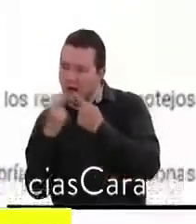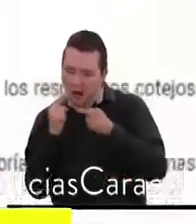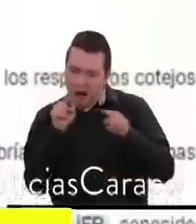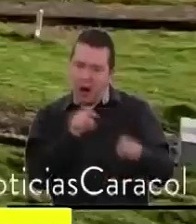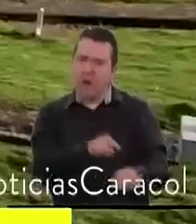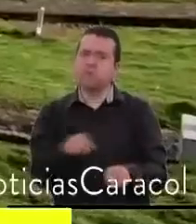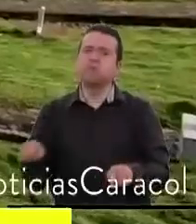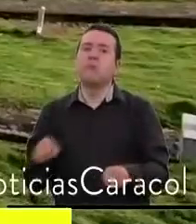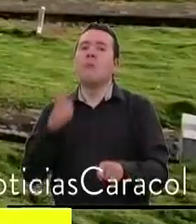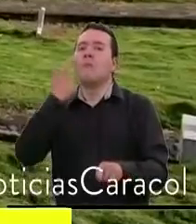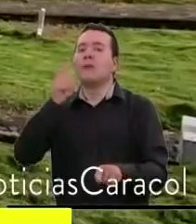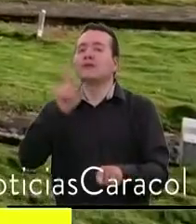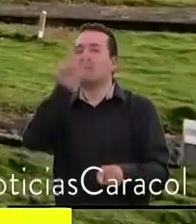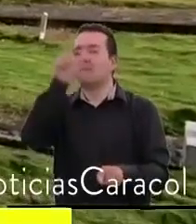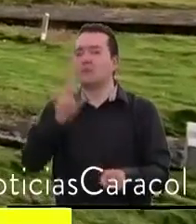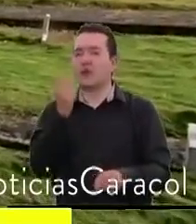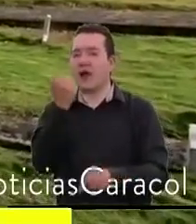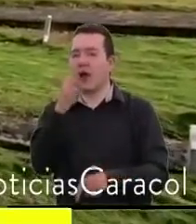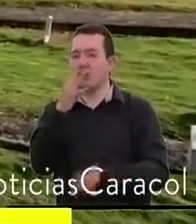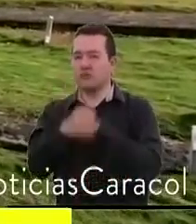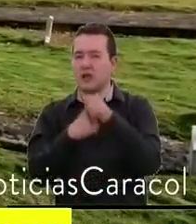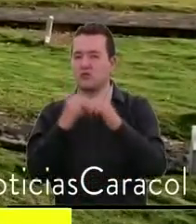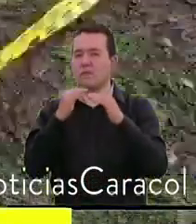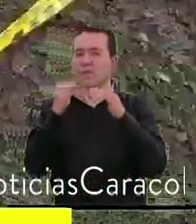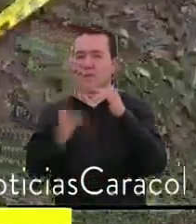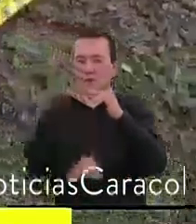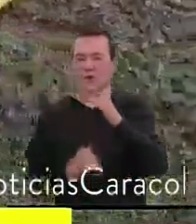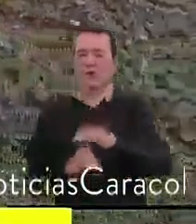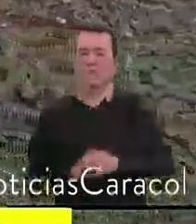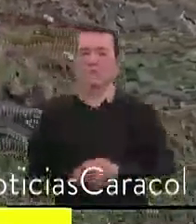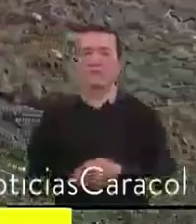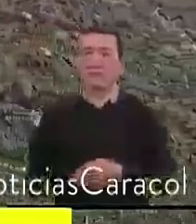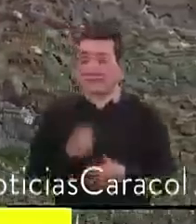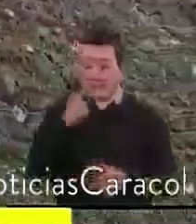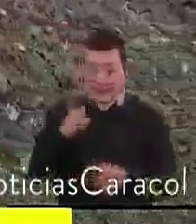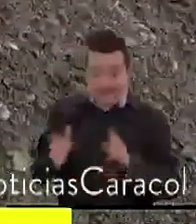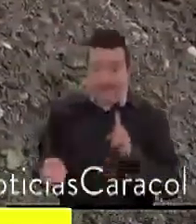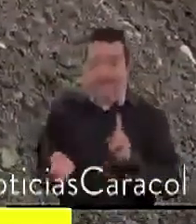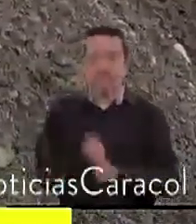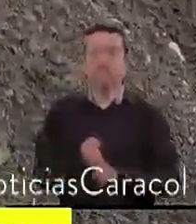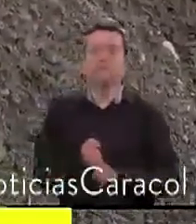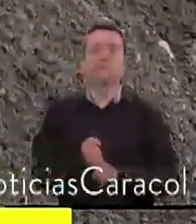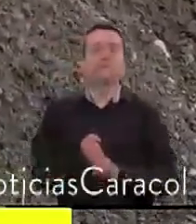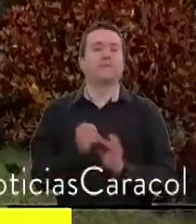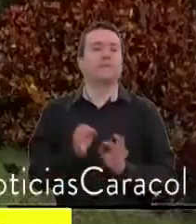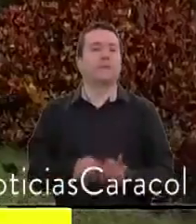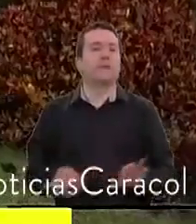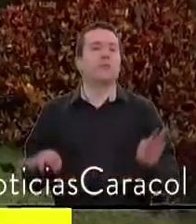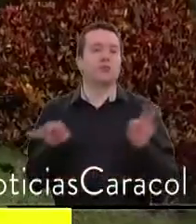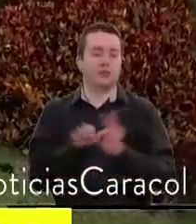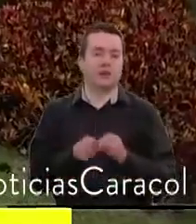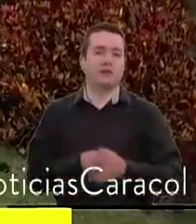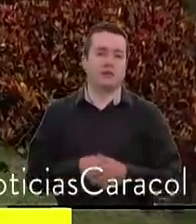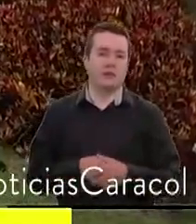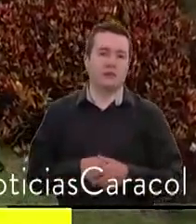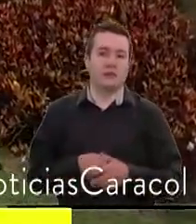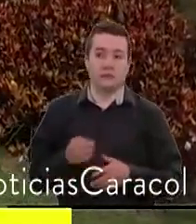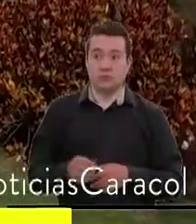años. Esto para Dabeiba es supremamente importante. Los dabeibanos no estamos